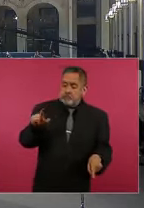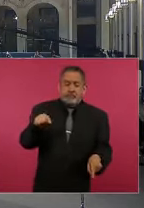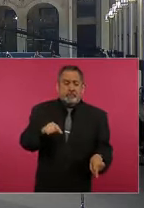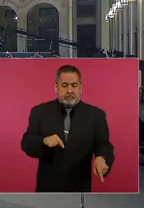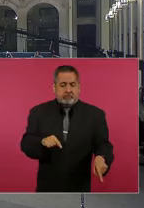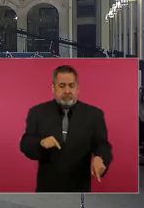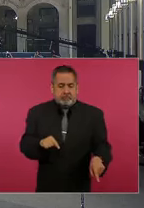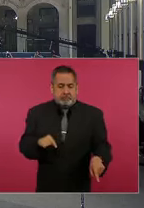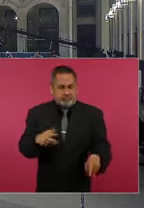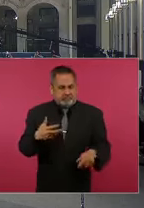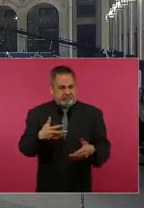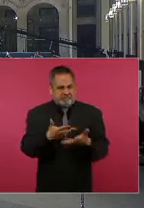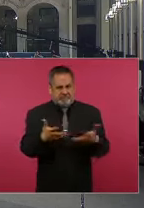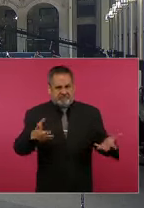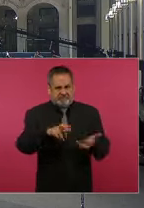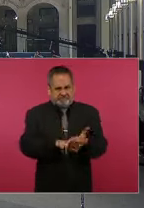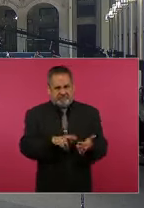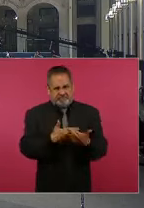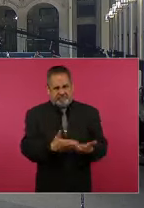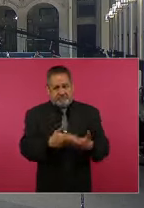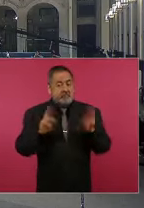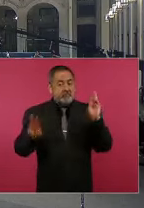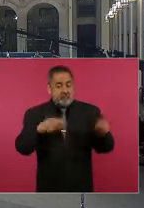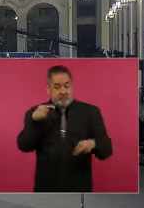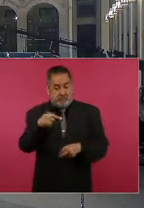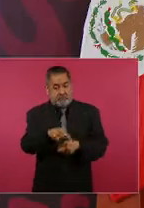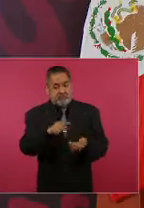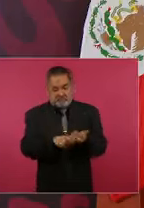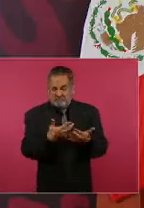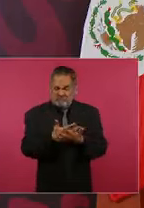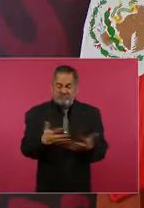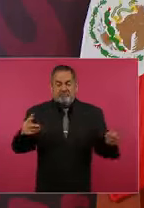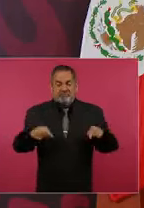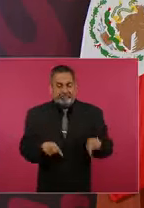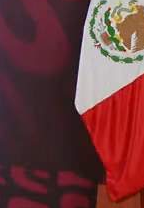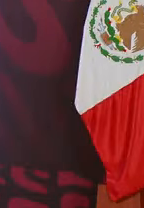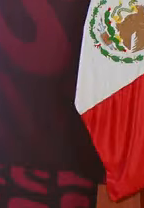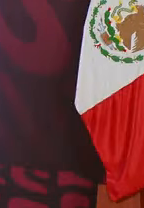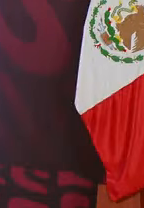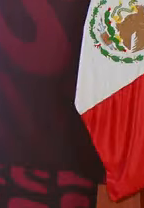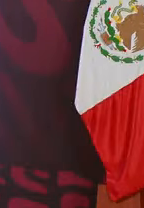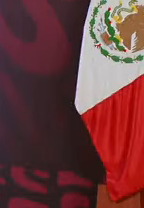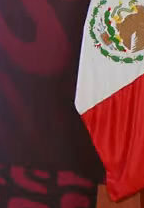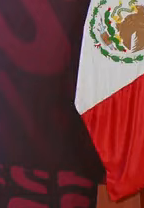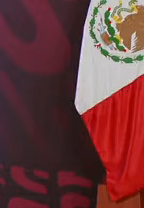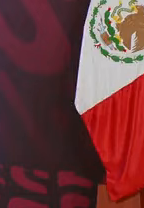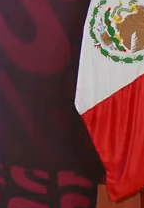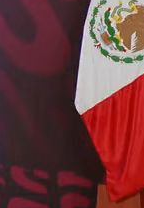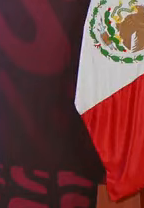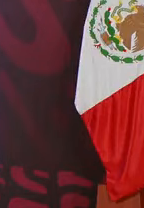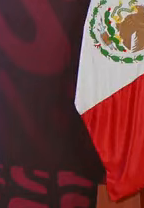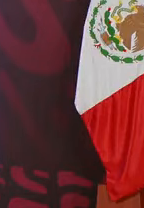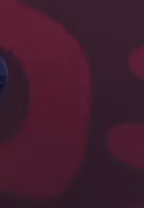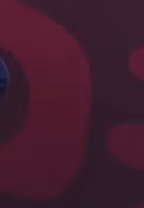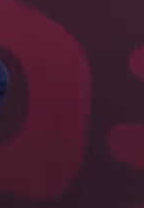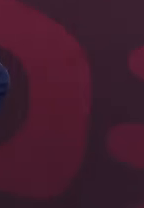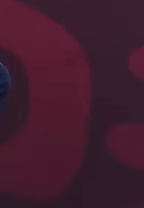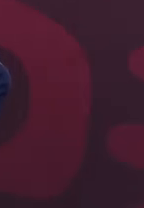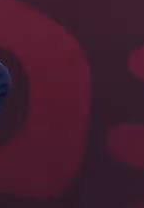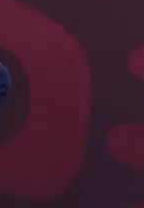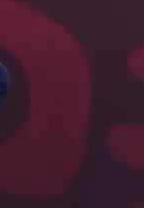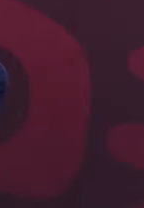de ese campo, uno de los más grandes del mundo. ¿Saben cuánto se produce hoy en